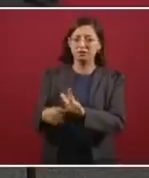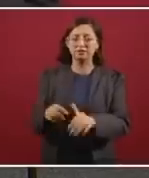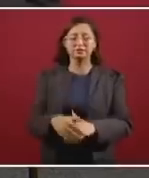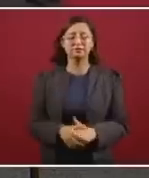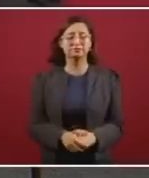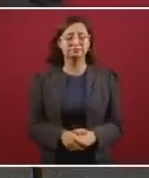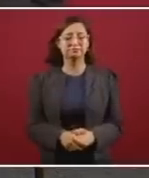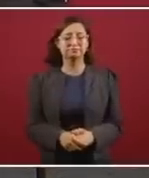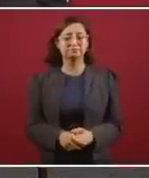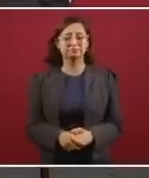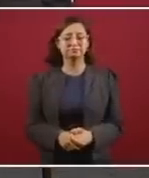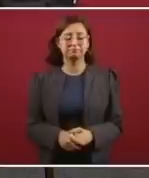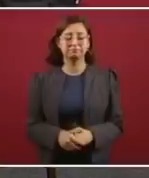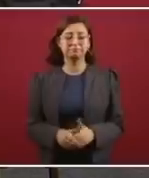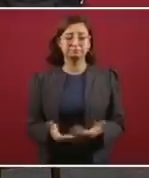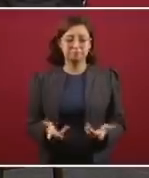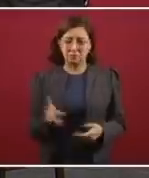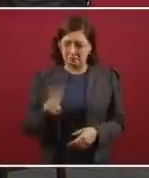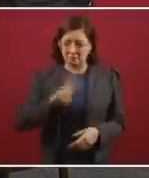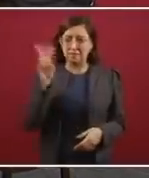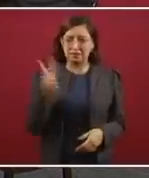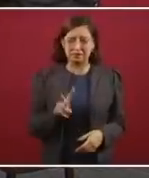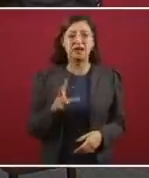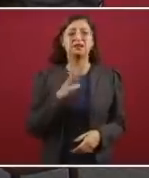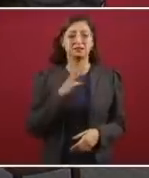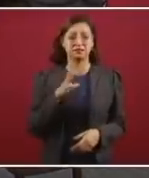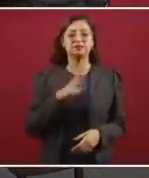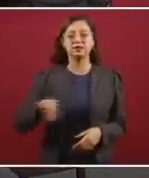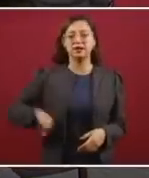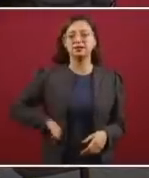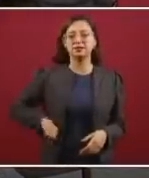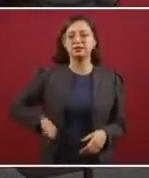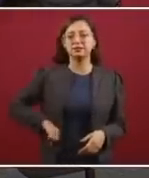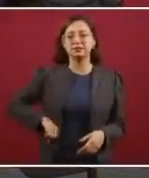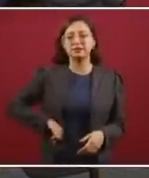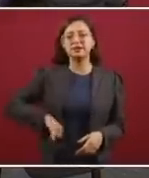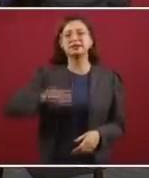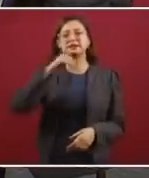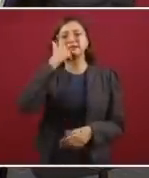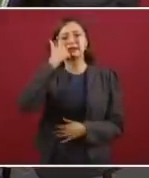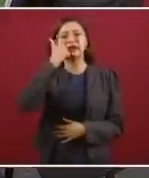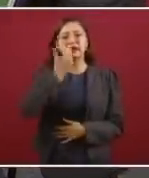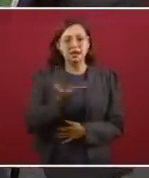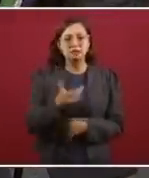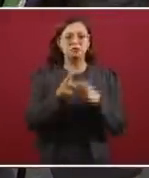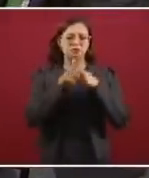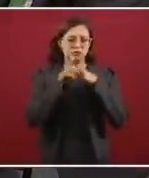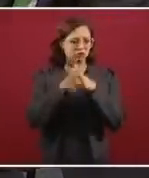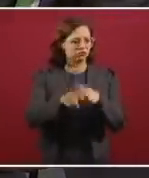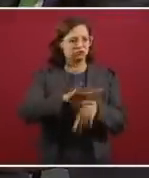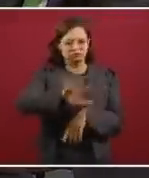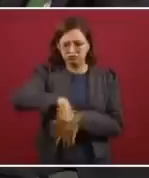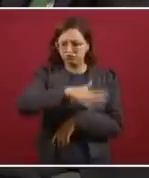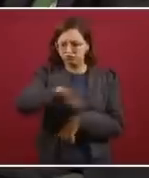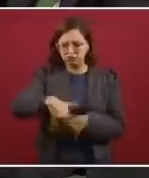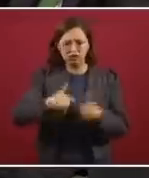y nuestro interés de continuar con la búsqueda de los